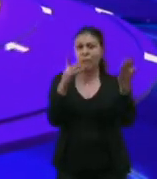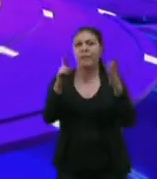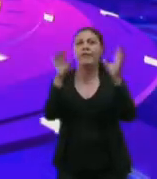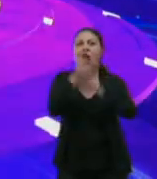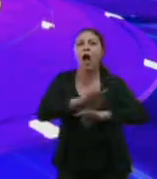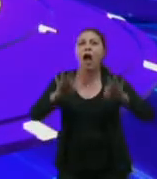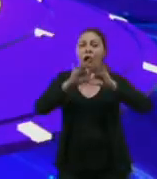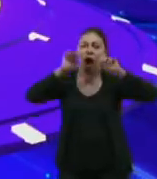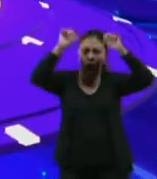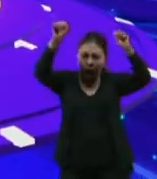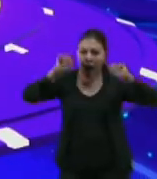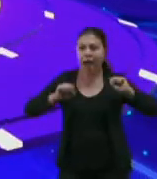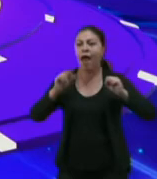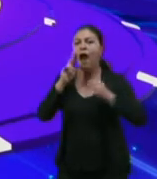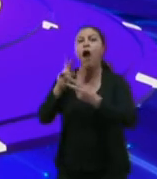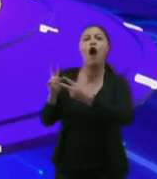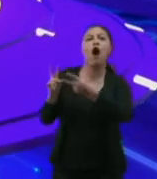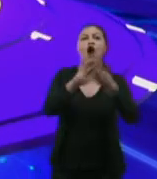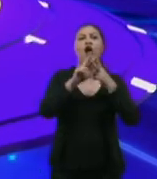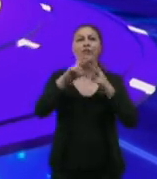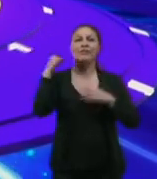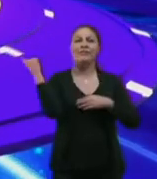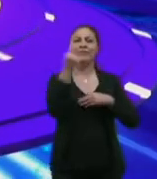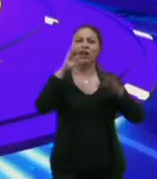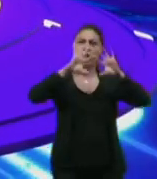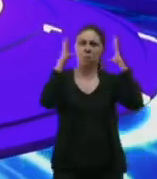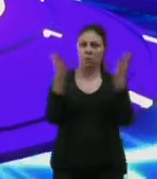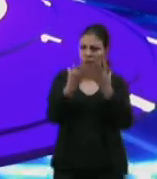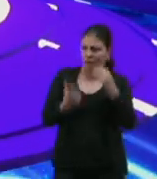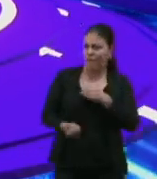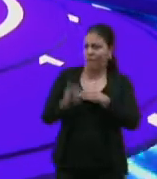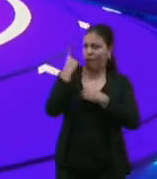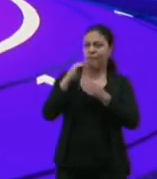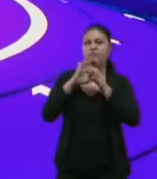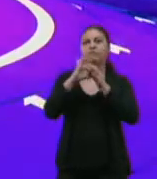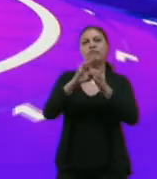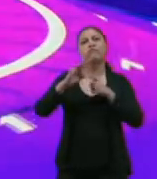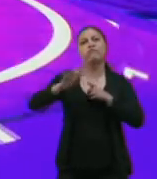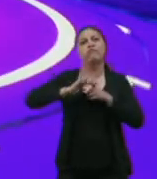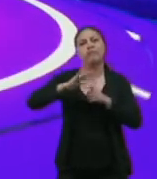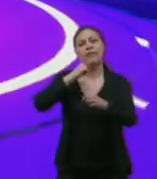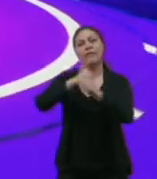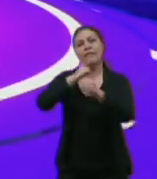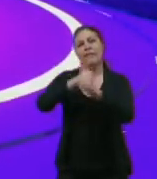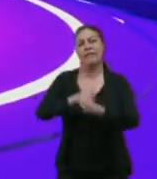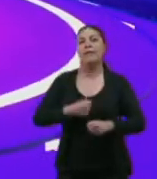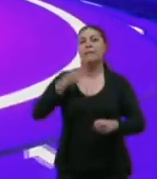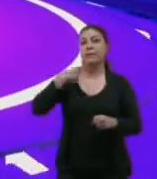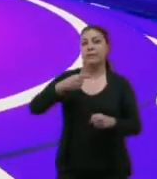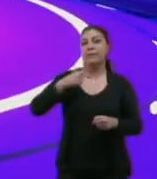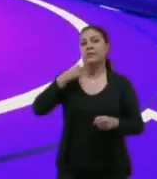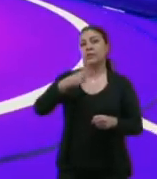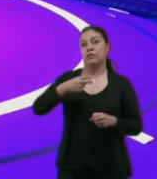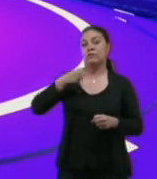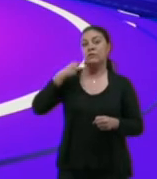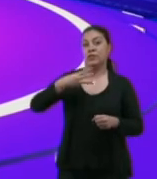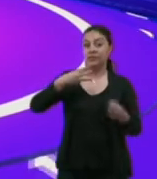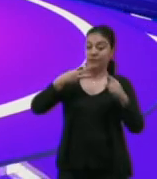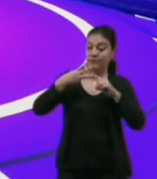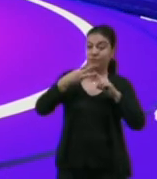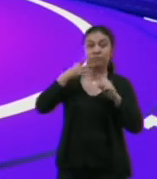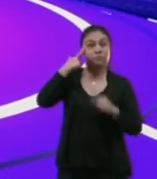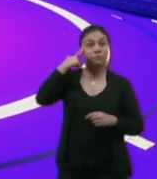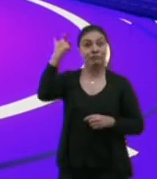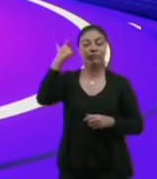mundo para reconocerlos entenderlos y trabajar con ellos el tercer punto desafiar el sistema cree